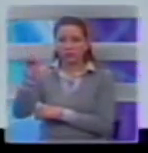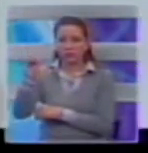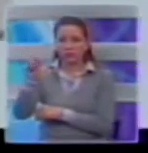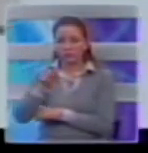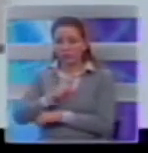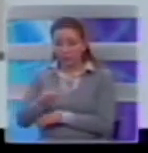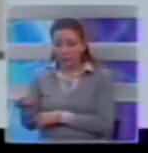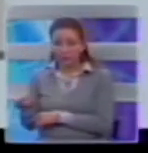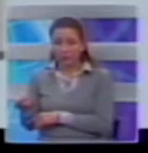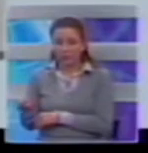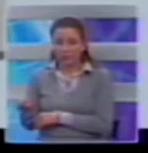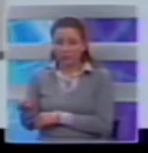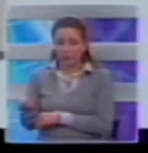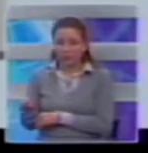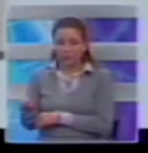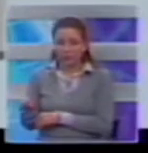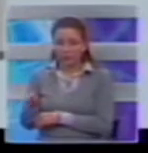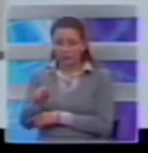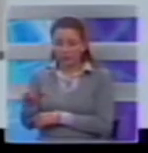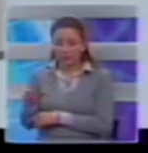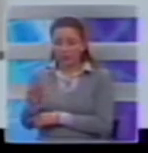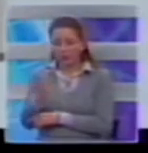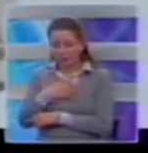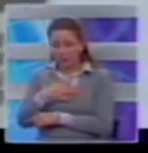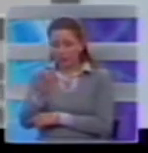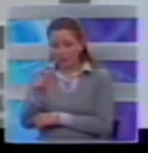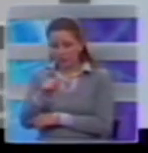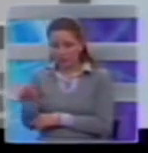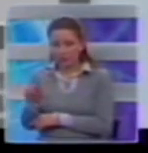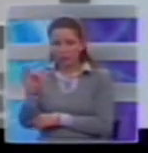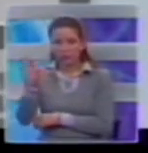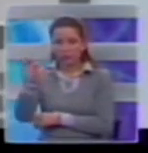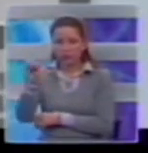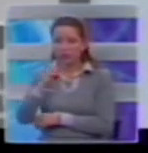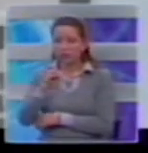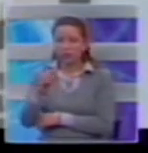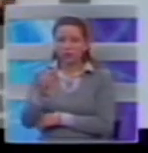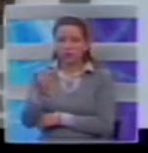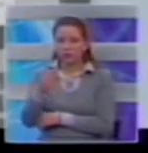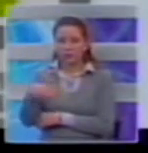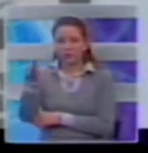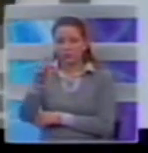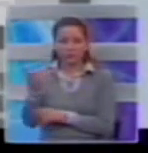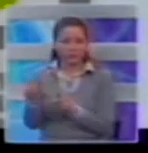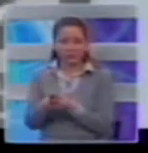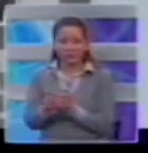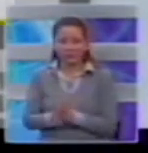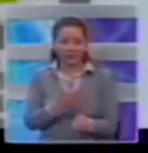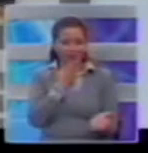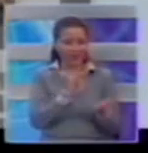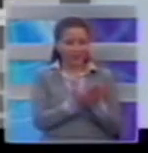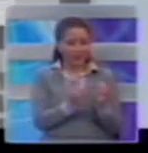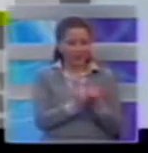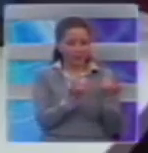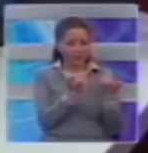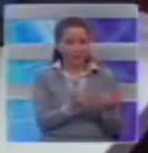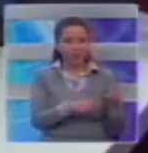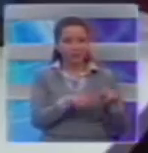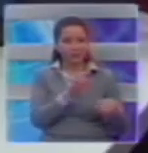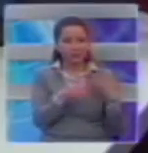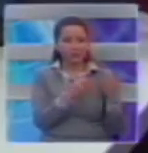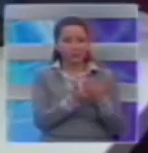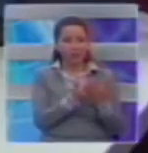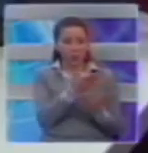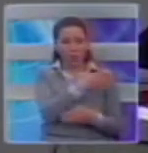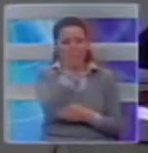@miflota_mi_flota o al Facebook, @miflota. Muchísimas gracias, Luis Fernando, por acompañarnos, amigos televidentes,